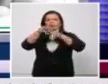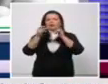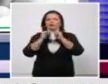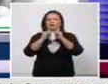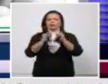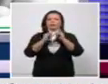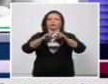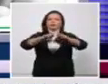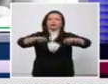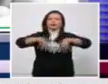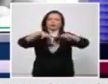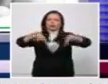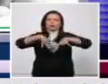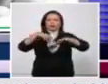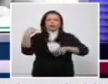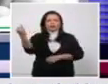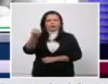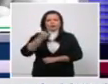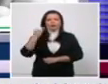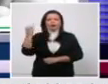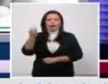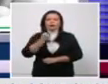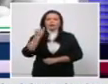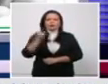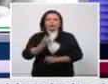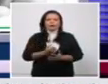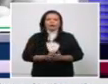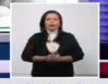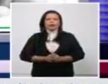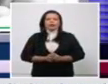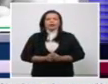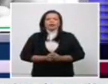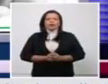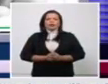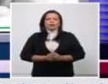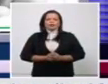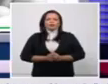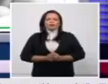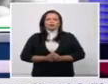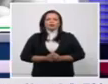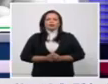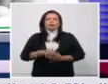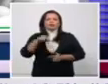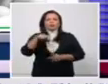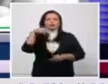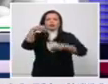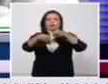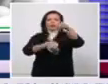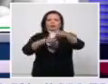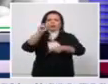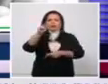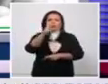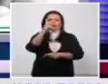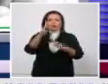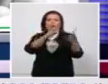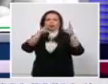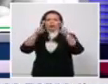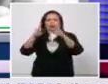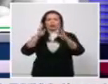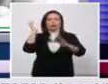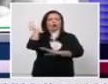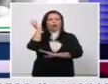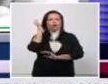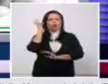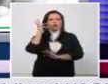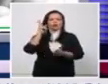situación internacional debido al impacto de la COVID-19. Nos acompaña en este segundo momento de conferencia la intérprete